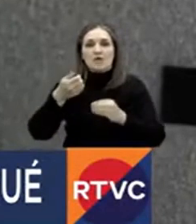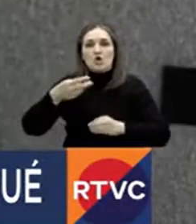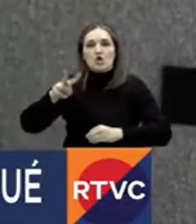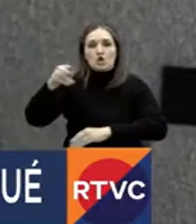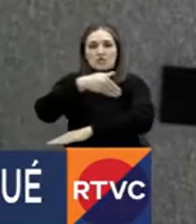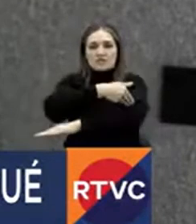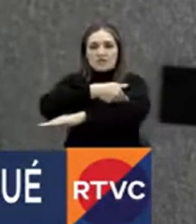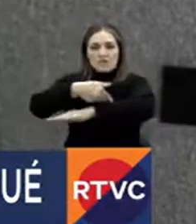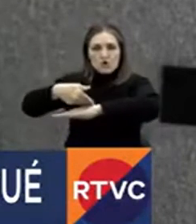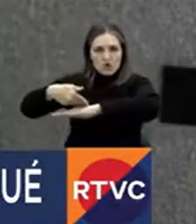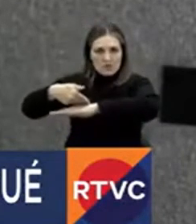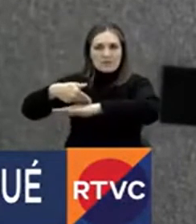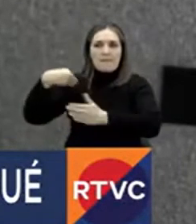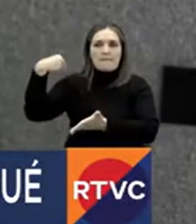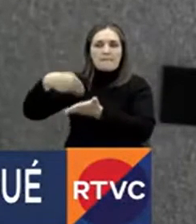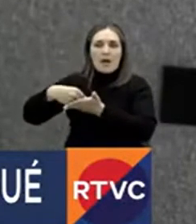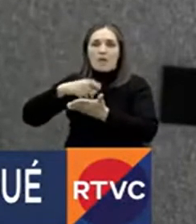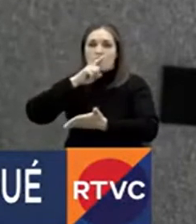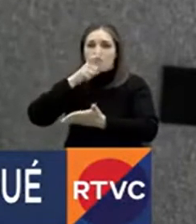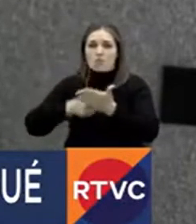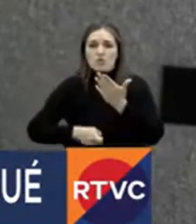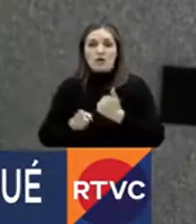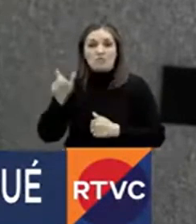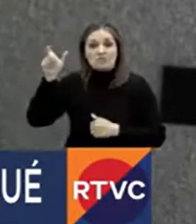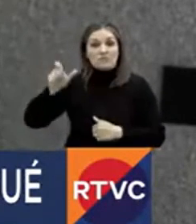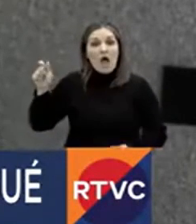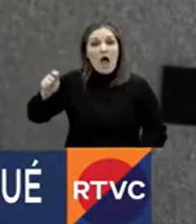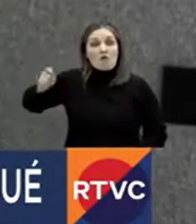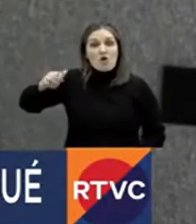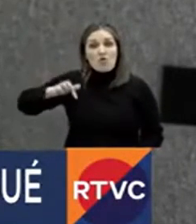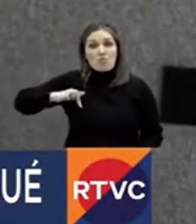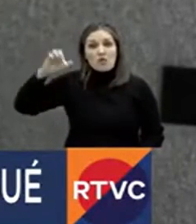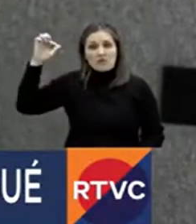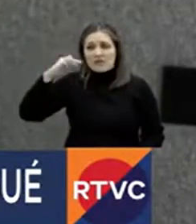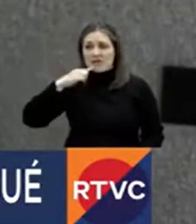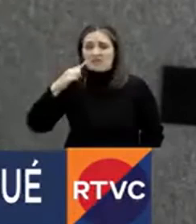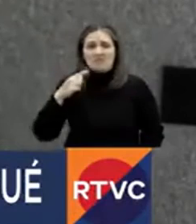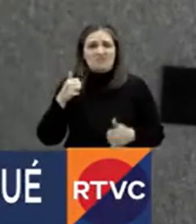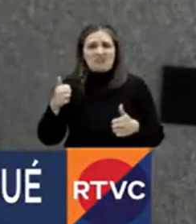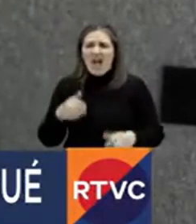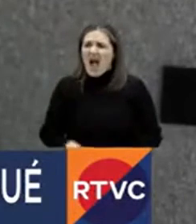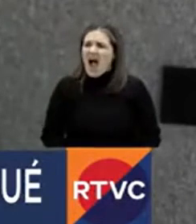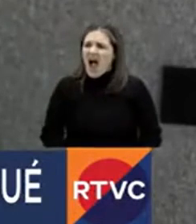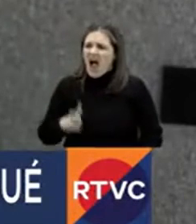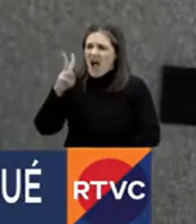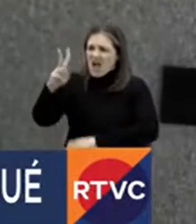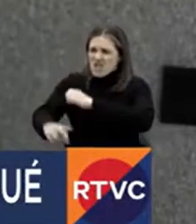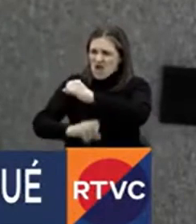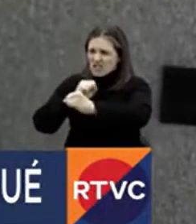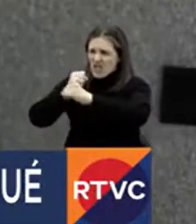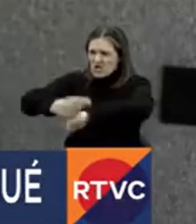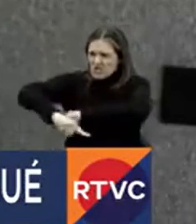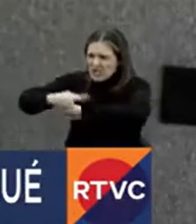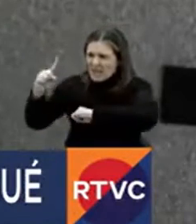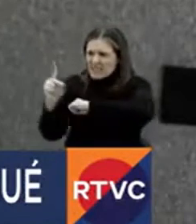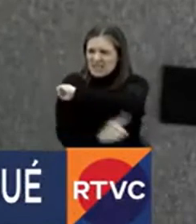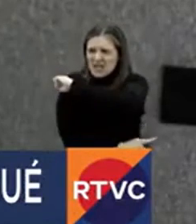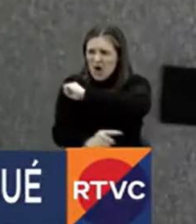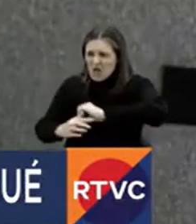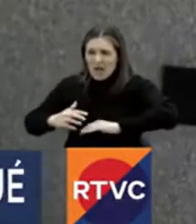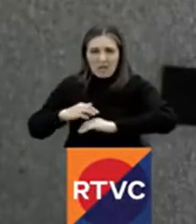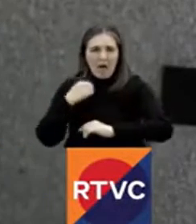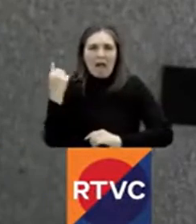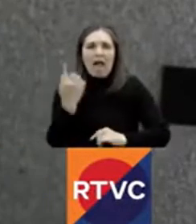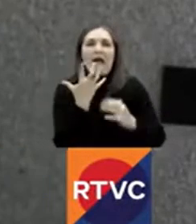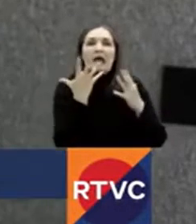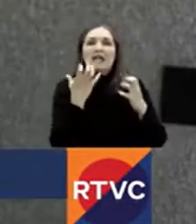abogado especialista en Derecho Deportivo Andrés Charria. Todo el mundo quería ver sangre, que 2 años y que el Tolima pasara a jugar a